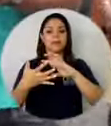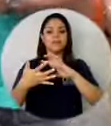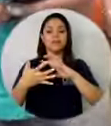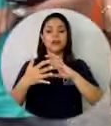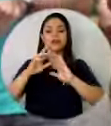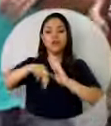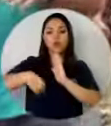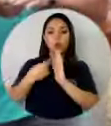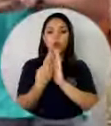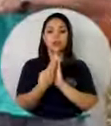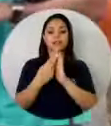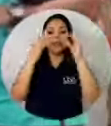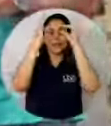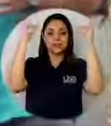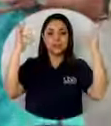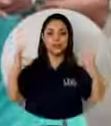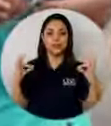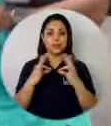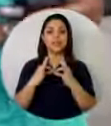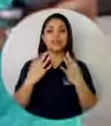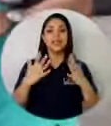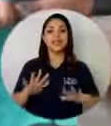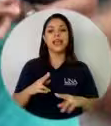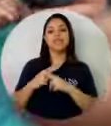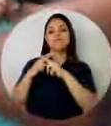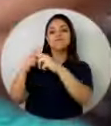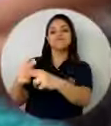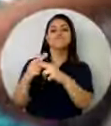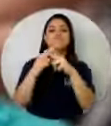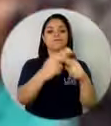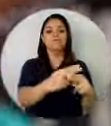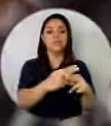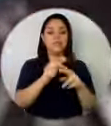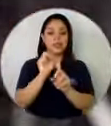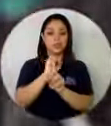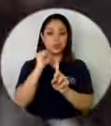roles y estereotipos típicamente asignados entre hombres y mujeres en la